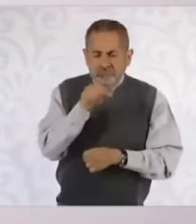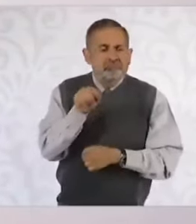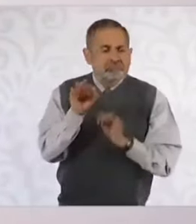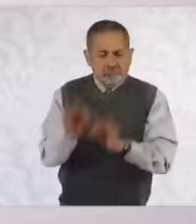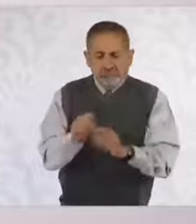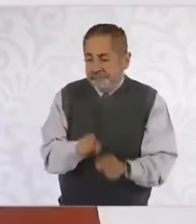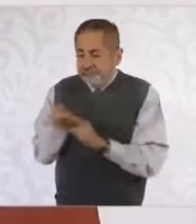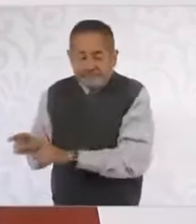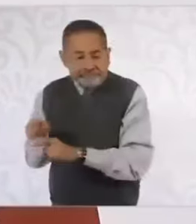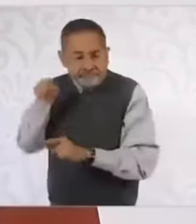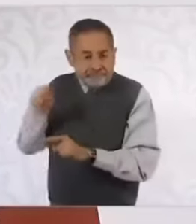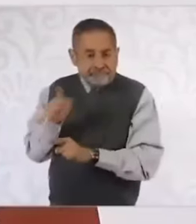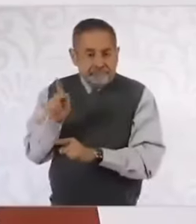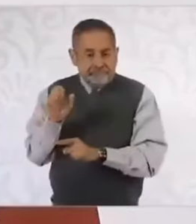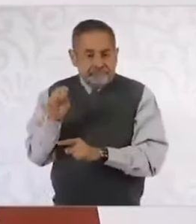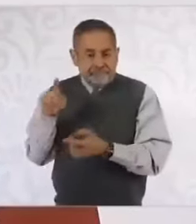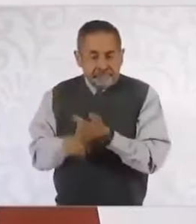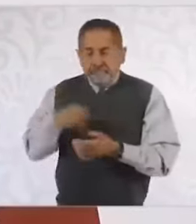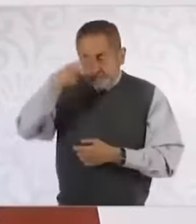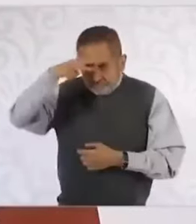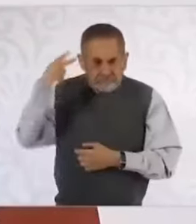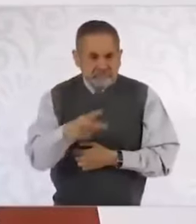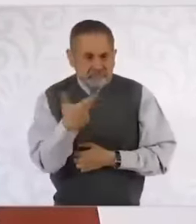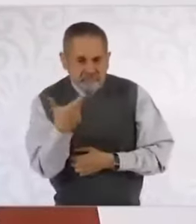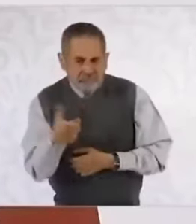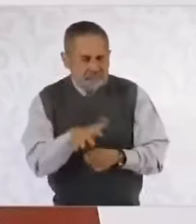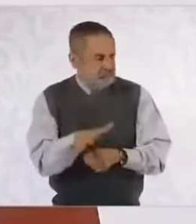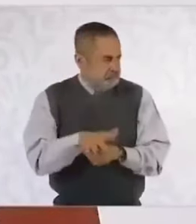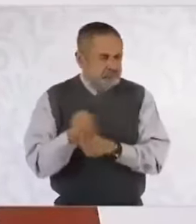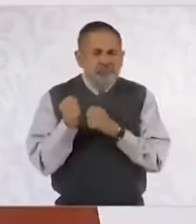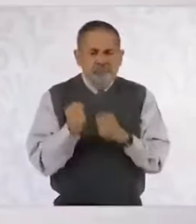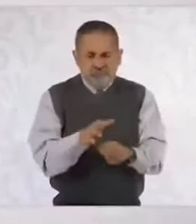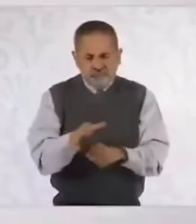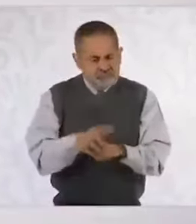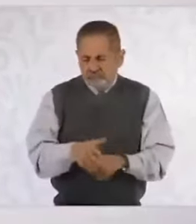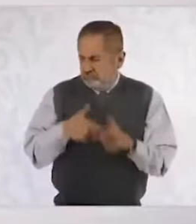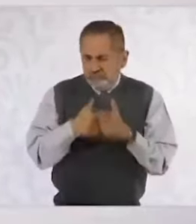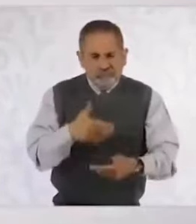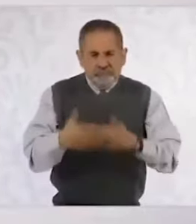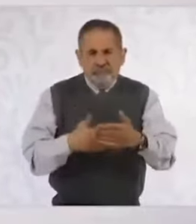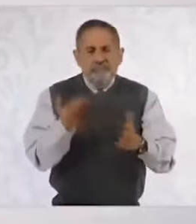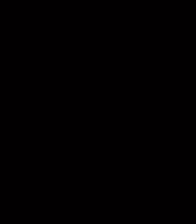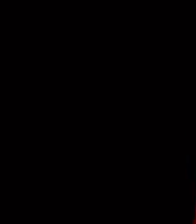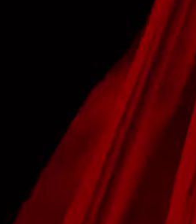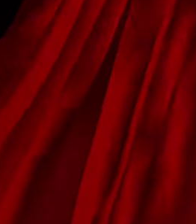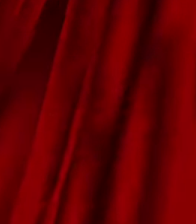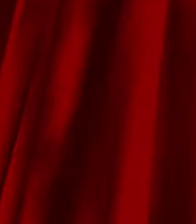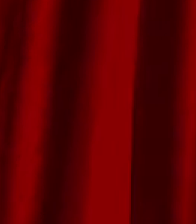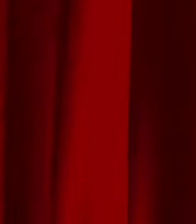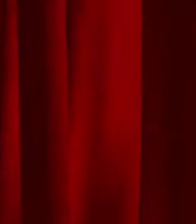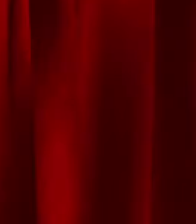del país. La economía de México está sólida, está fuerte y vamos a salir adelante el próximo año.